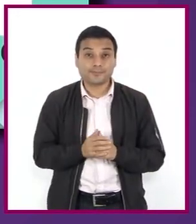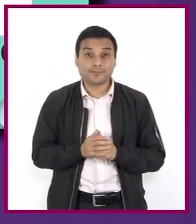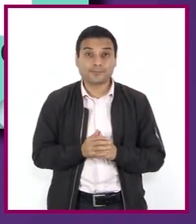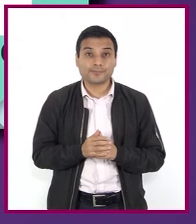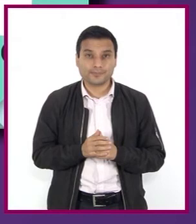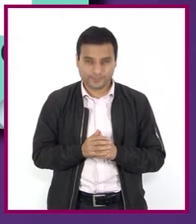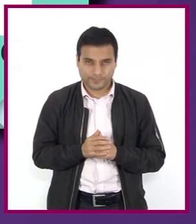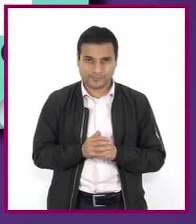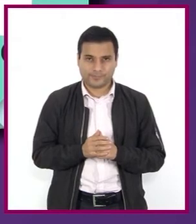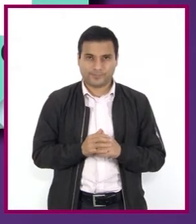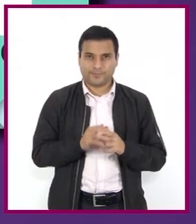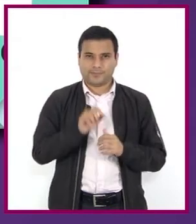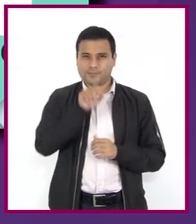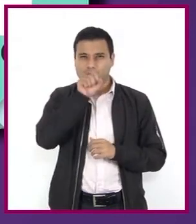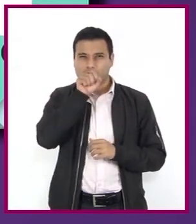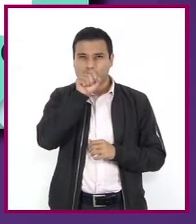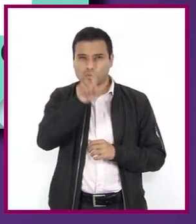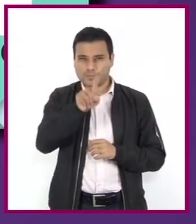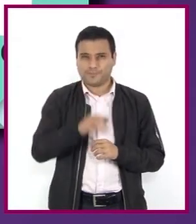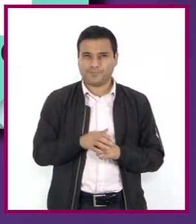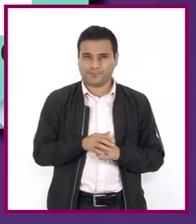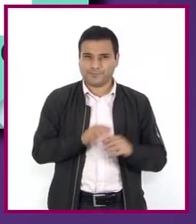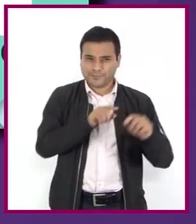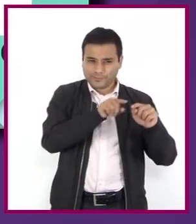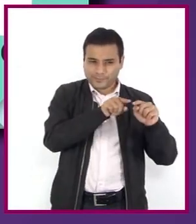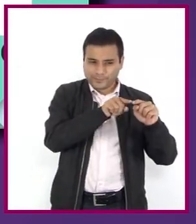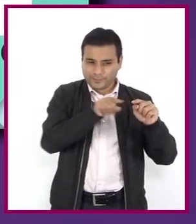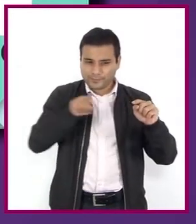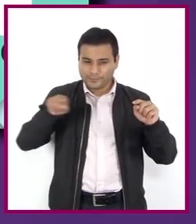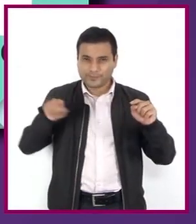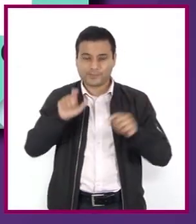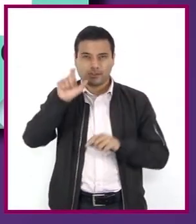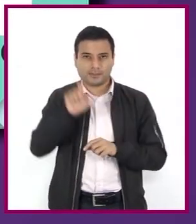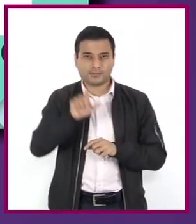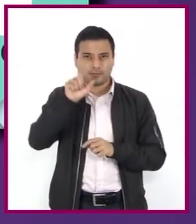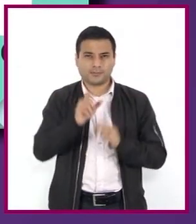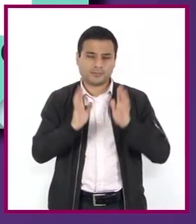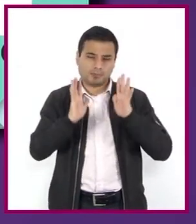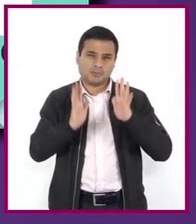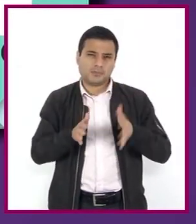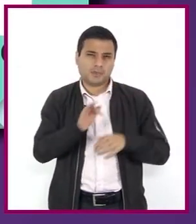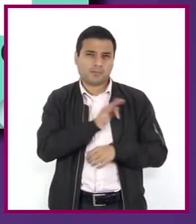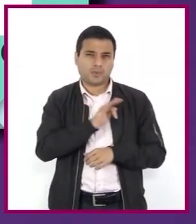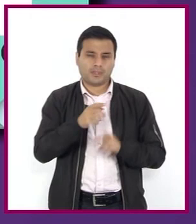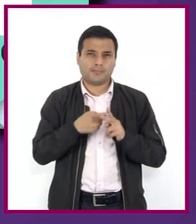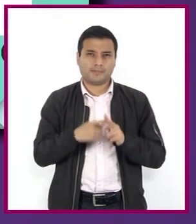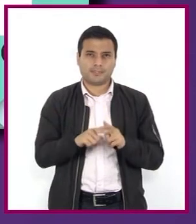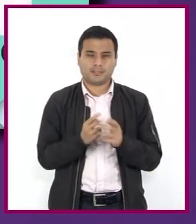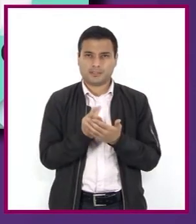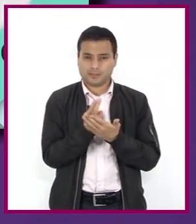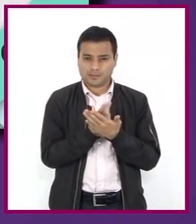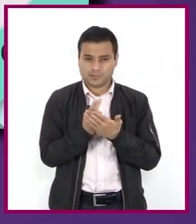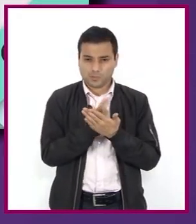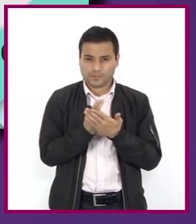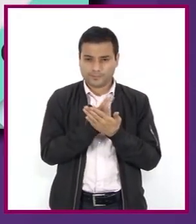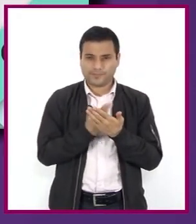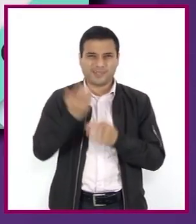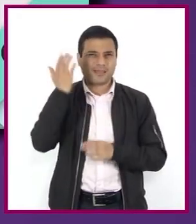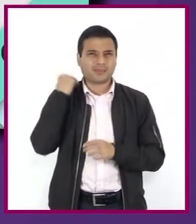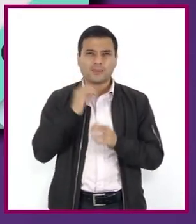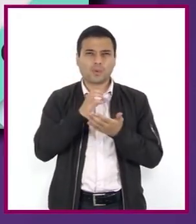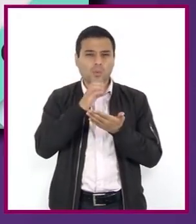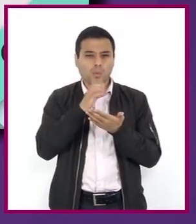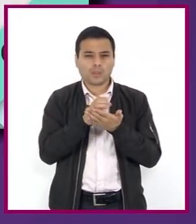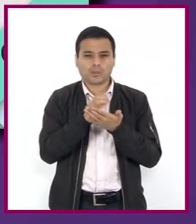de las ordenadas. Y ahora sí podemos graficar. Al igual que en nuestro cuaderno, podemos